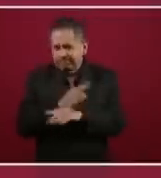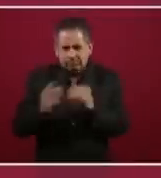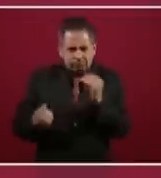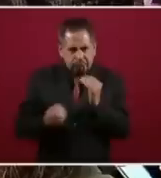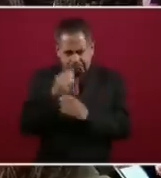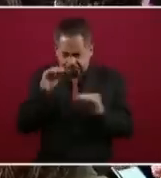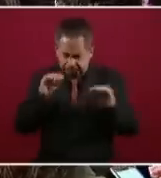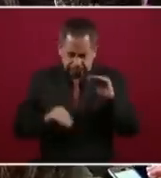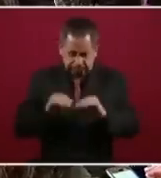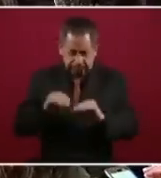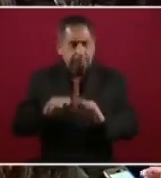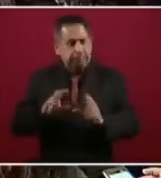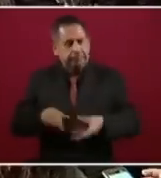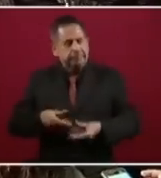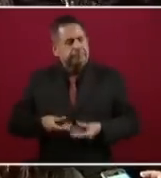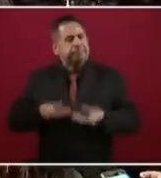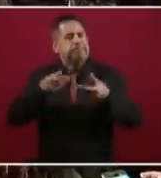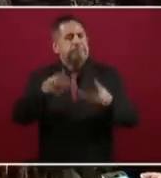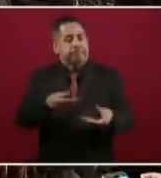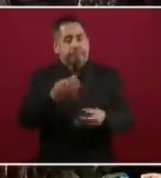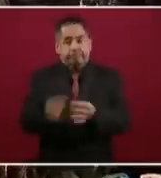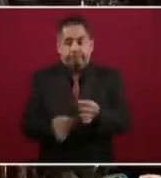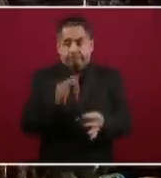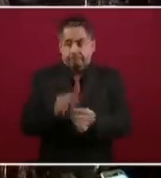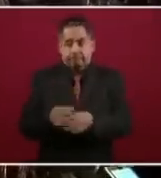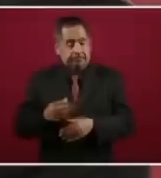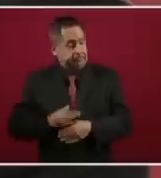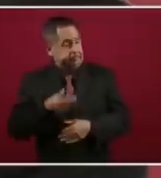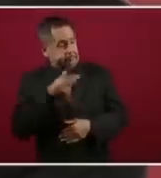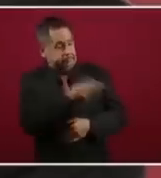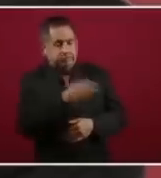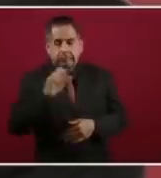pero cuando lo entrego a Hacienda,